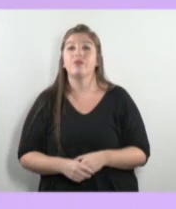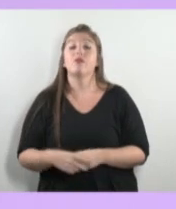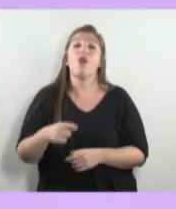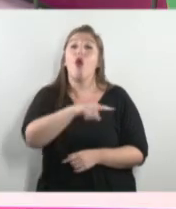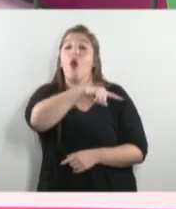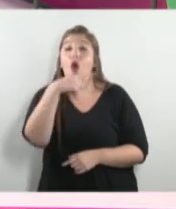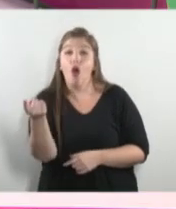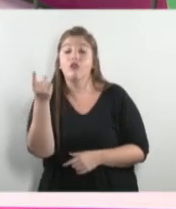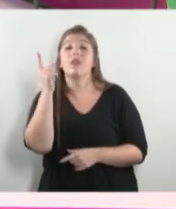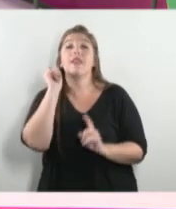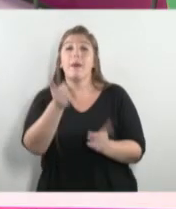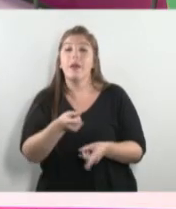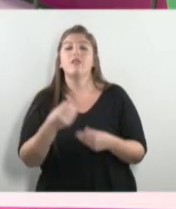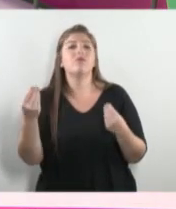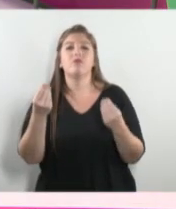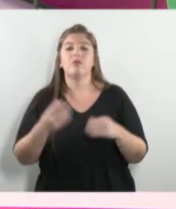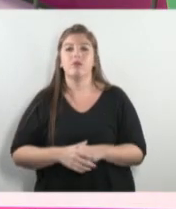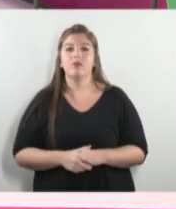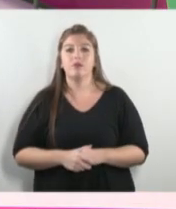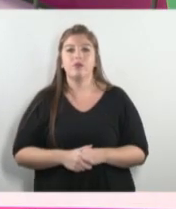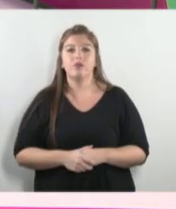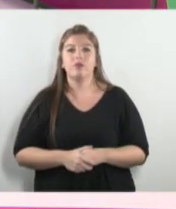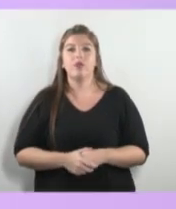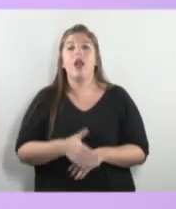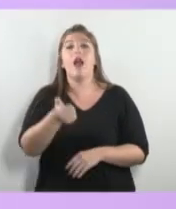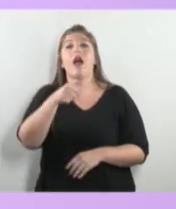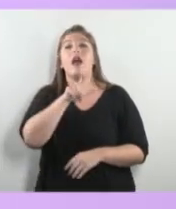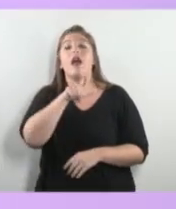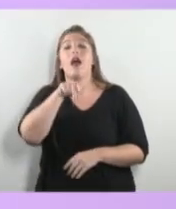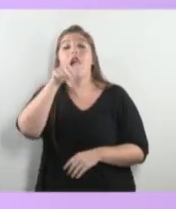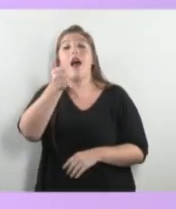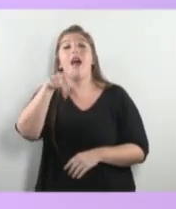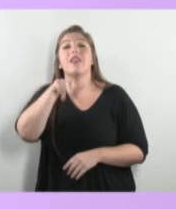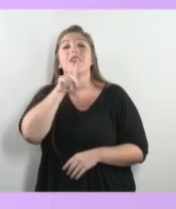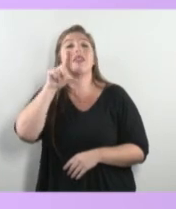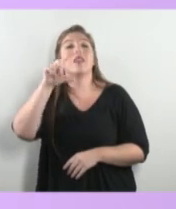funciones es la de anticuerpos. Lo voy a escribir acá.